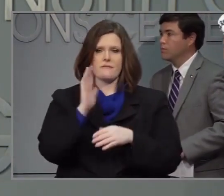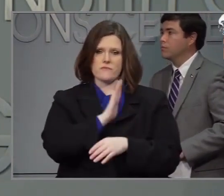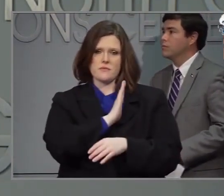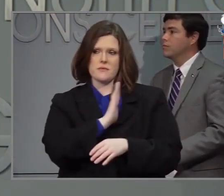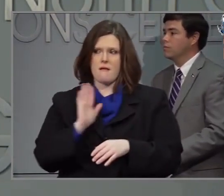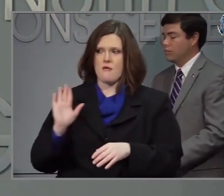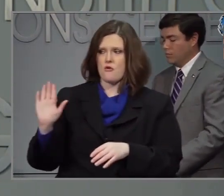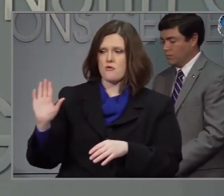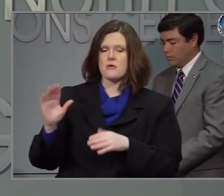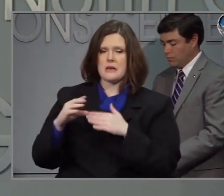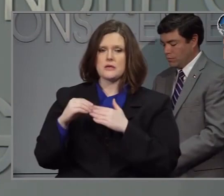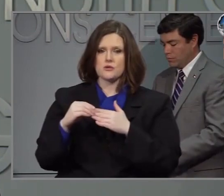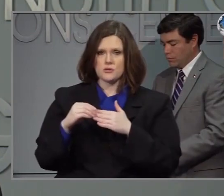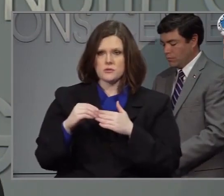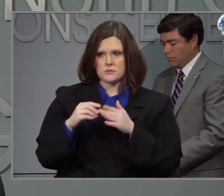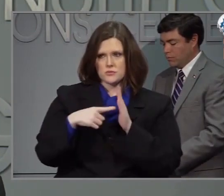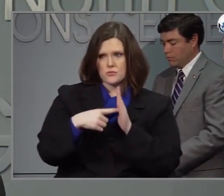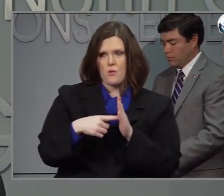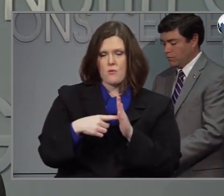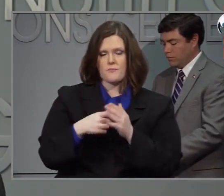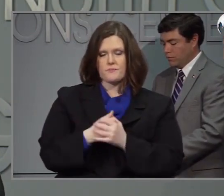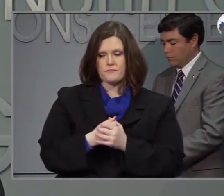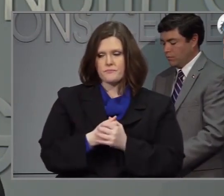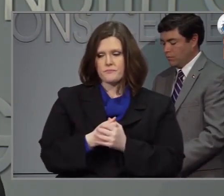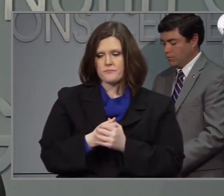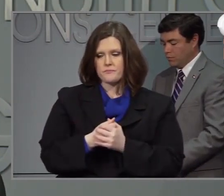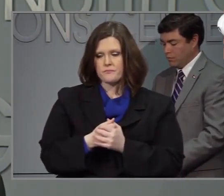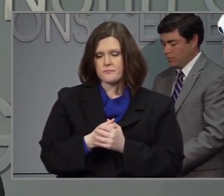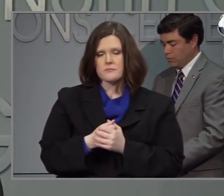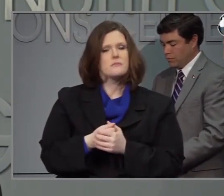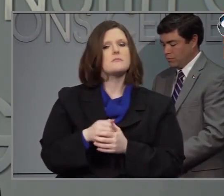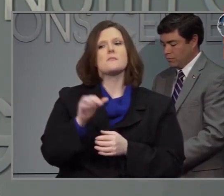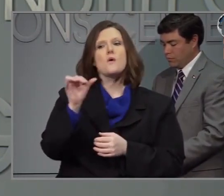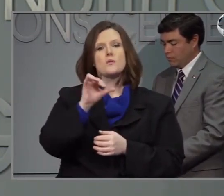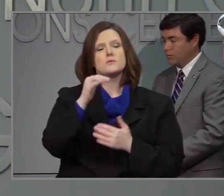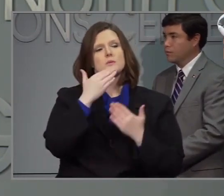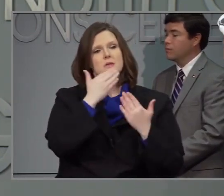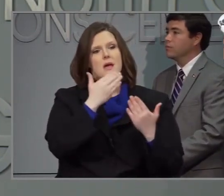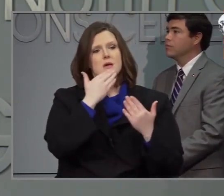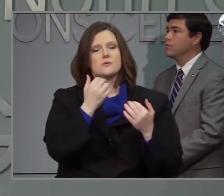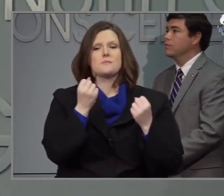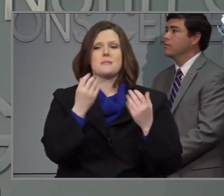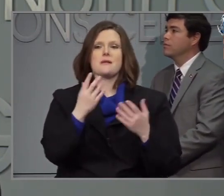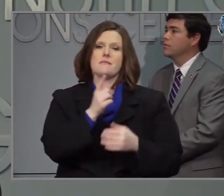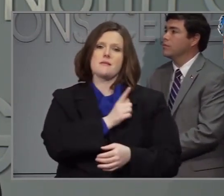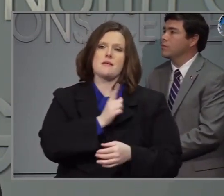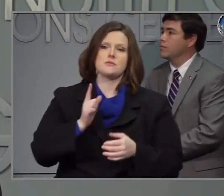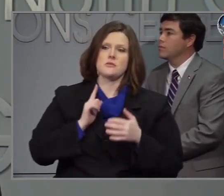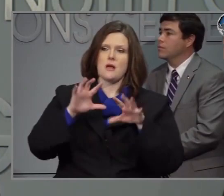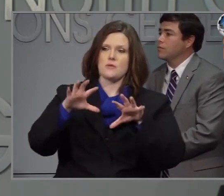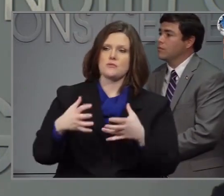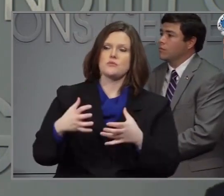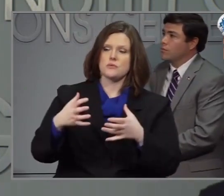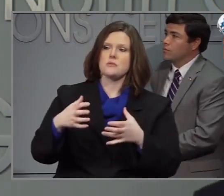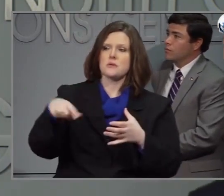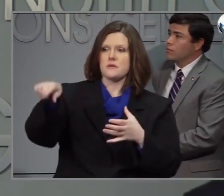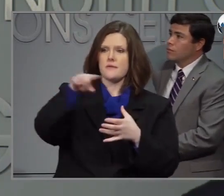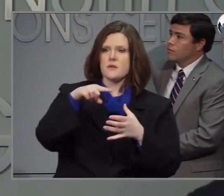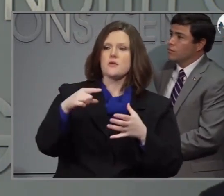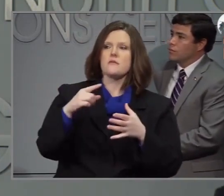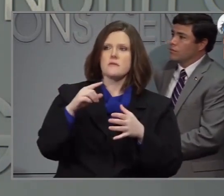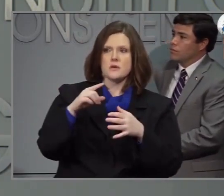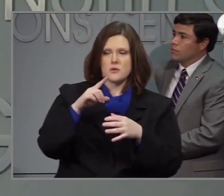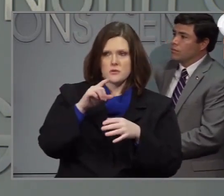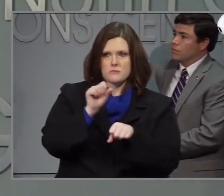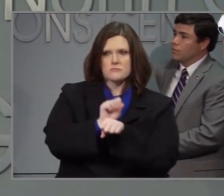los que están aquí el liderazgo que han mostrado en estos momentos desafiantes también queremos agradecer a los legisladores